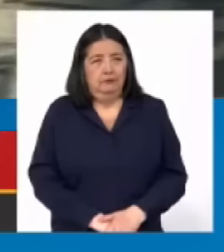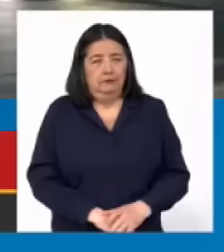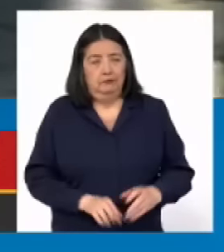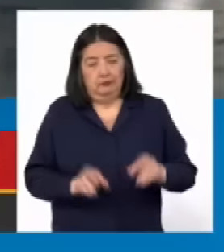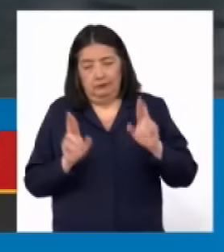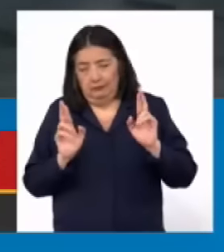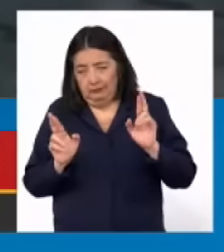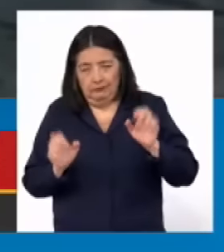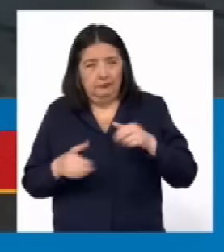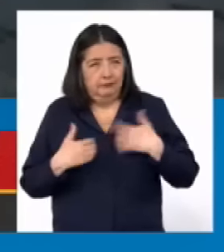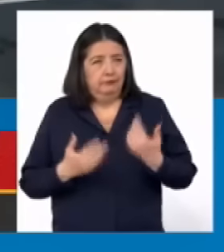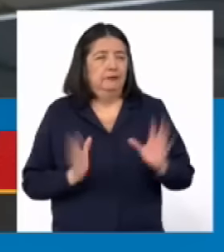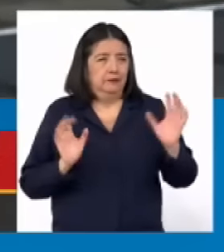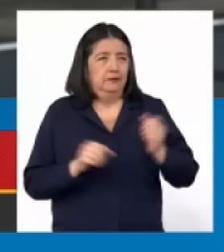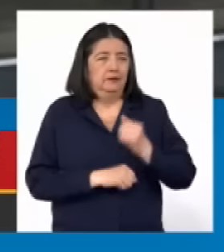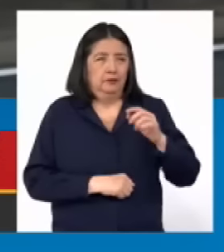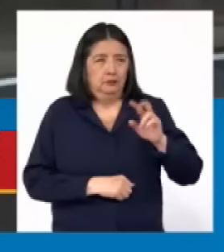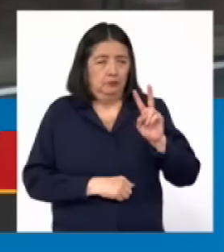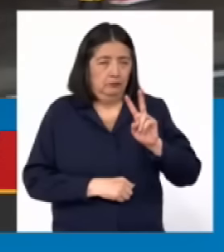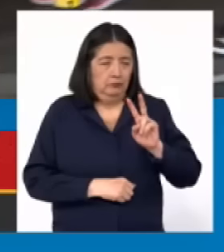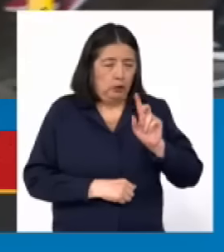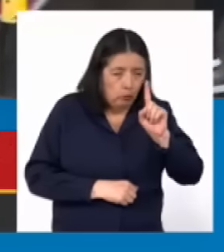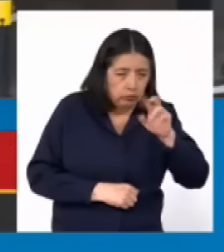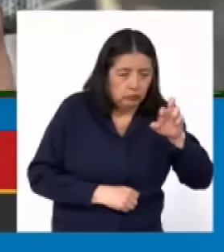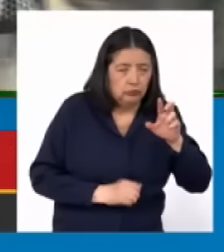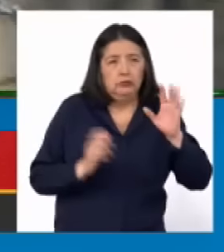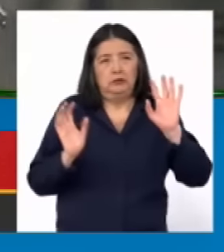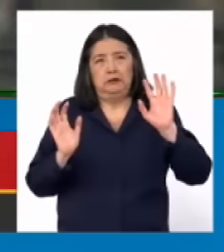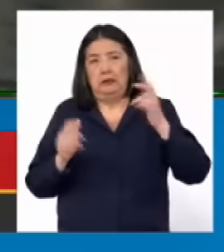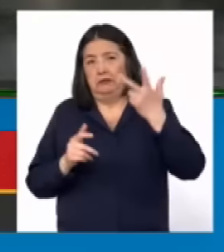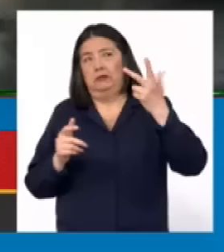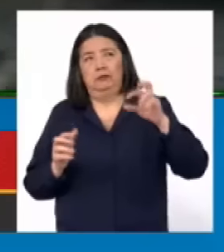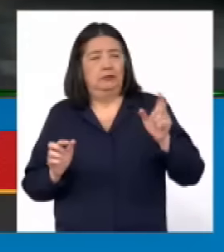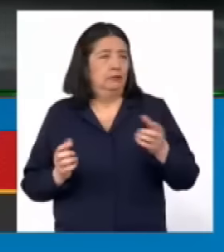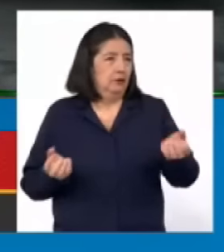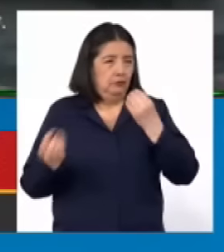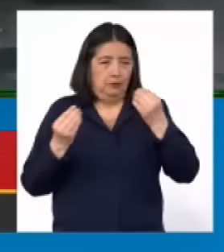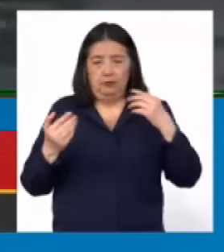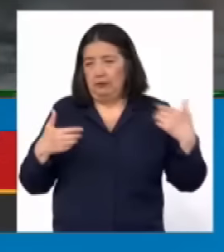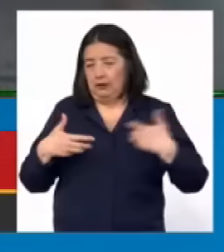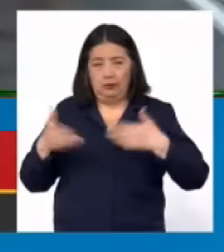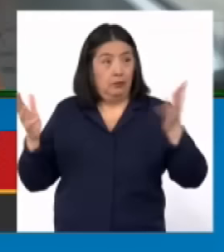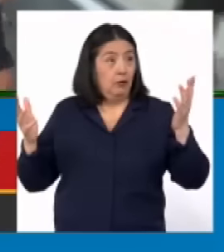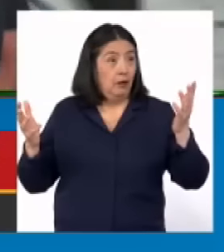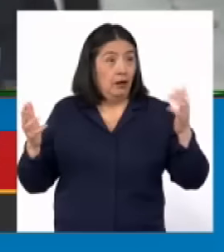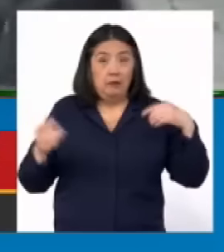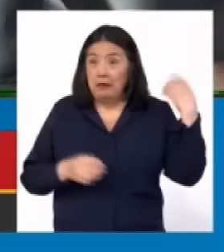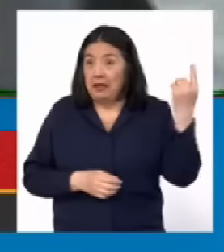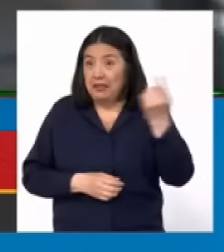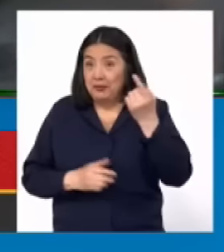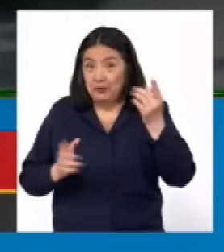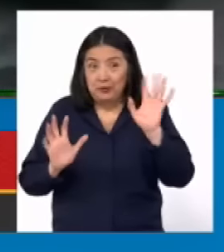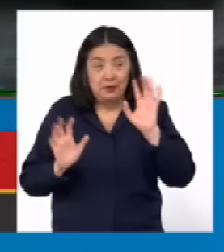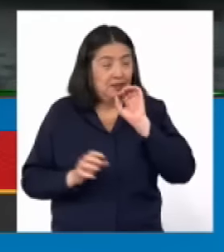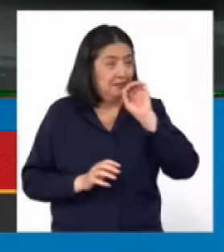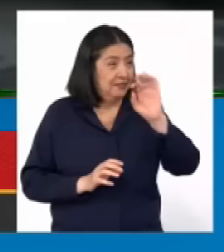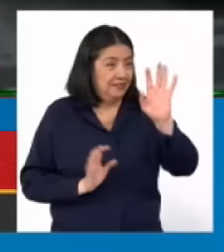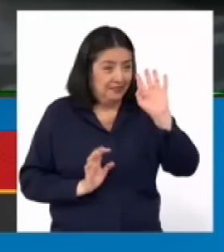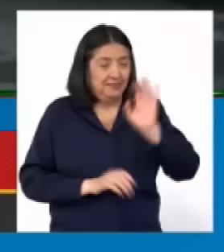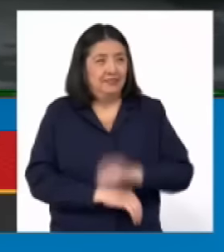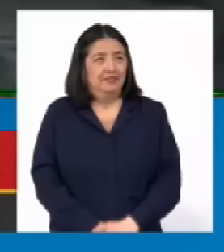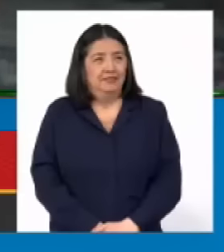Ojalá podamos sacar un punto. Y si sacamos los tres, pues almuerzo para todo el mundo. Así es. Para todo el mundo. Ha dicho ya.